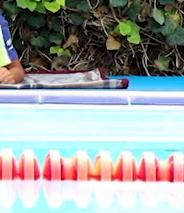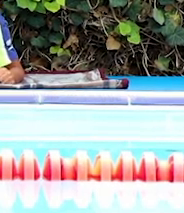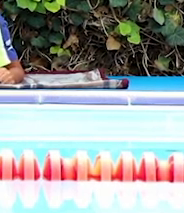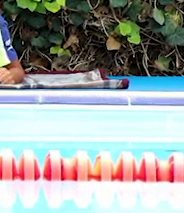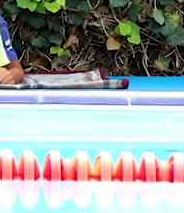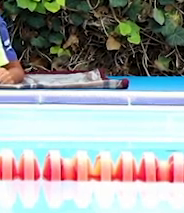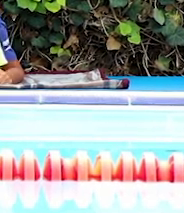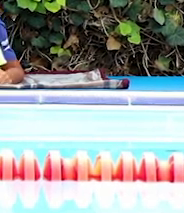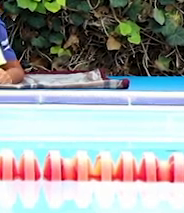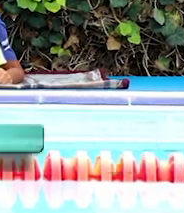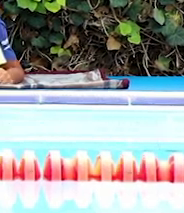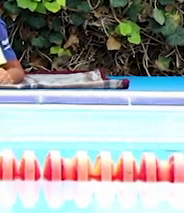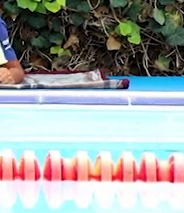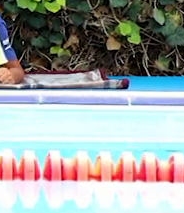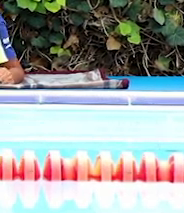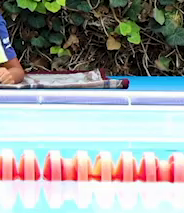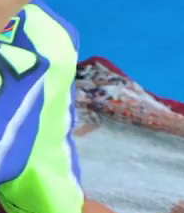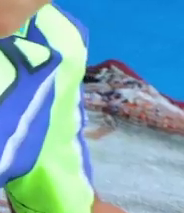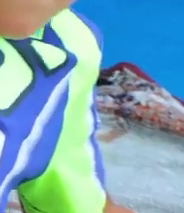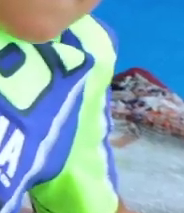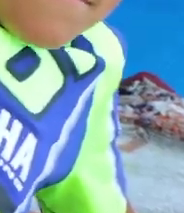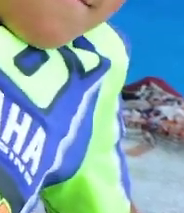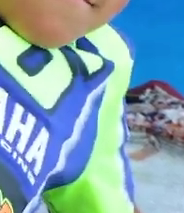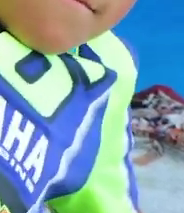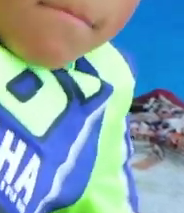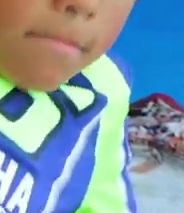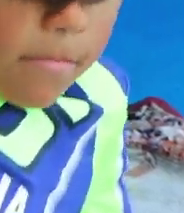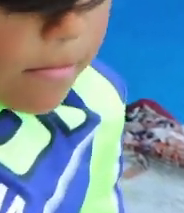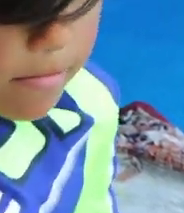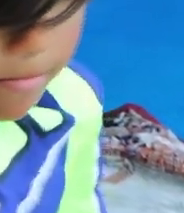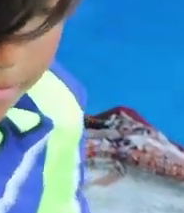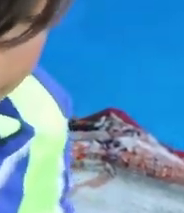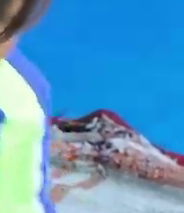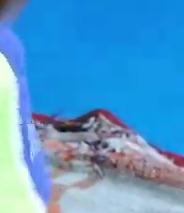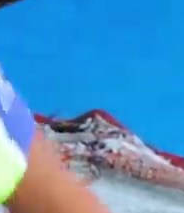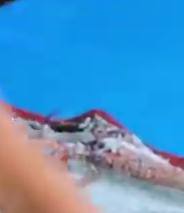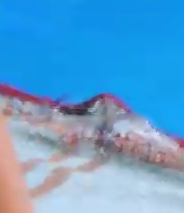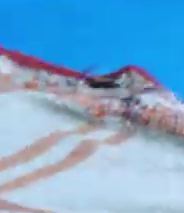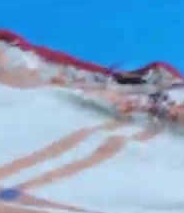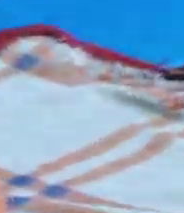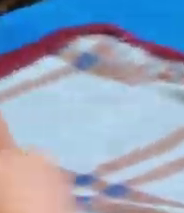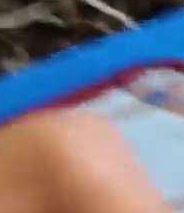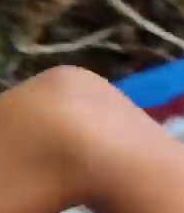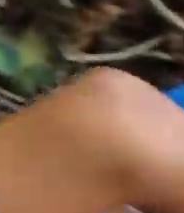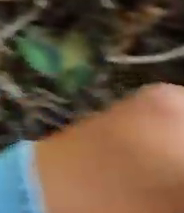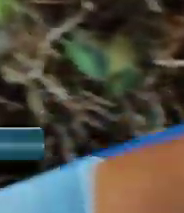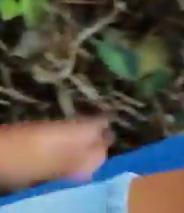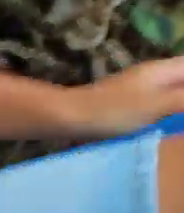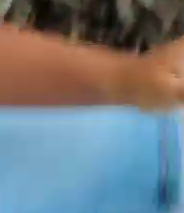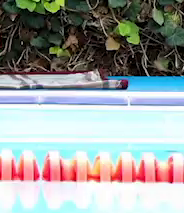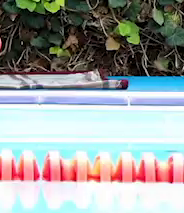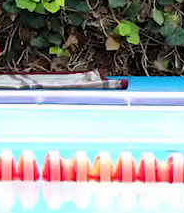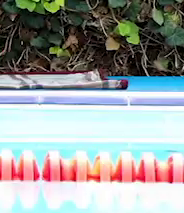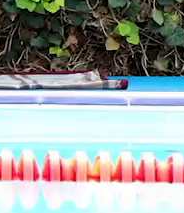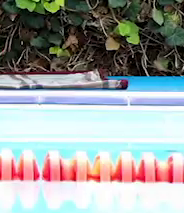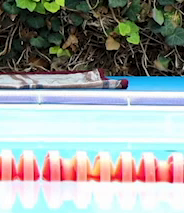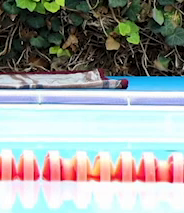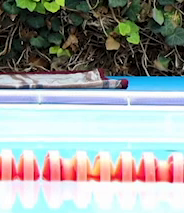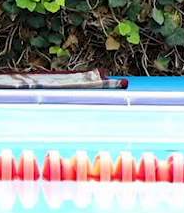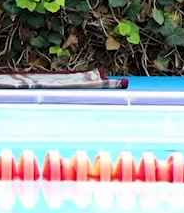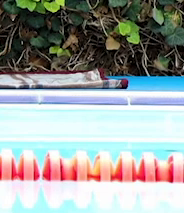Tres. Respiramos. Descansamos y cambiamos de posición. Cambiamos de mano. Apoyamos la mano